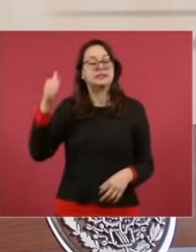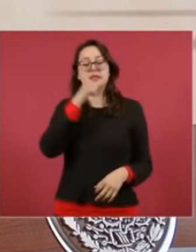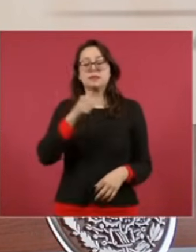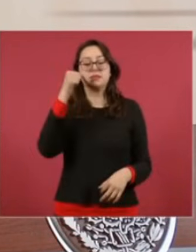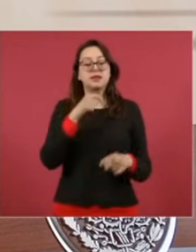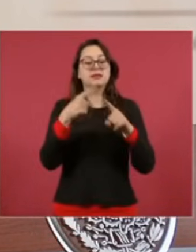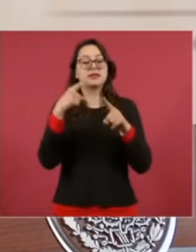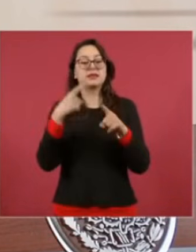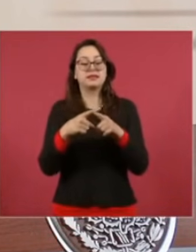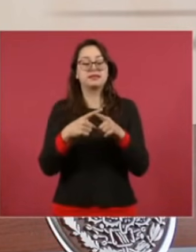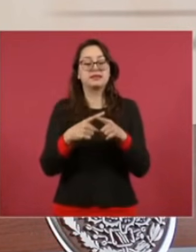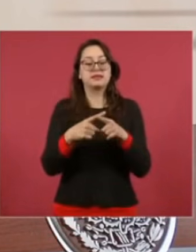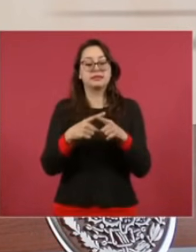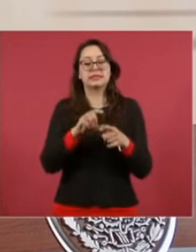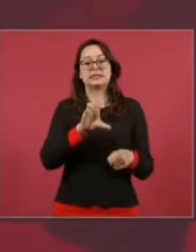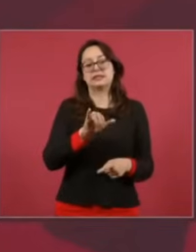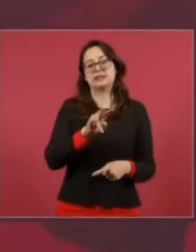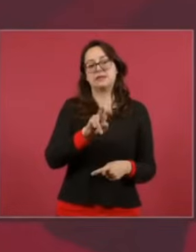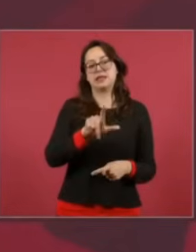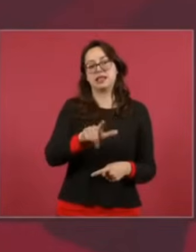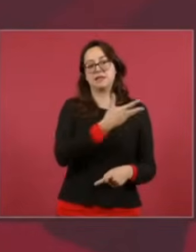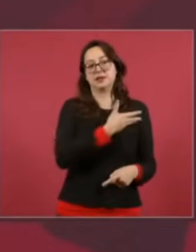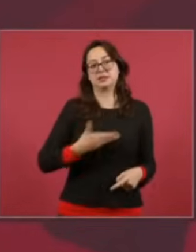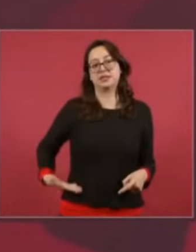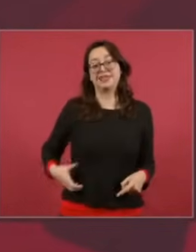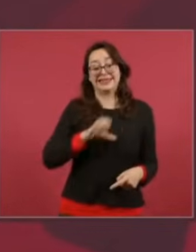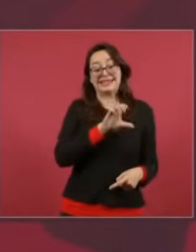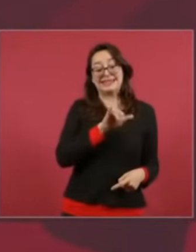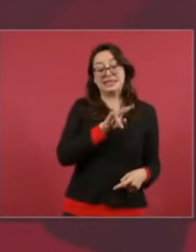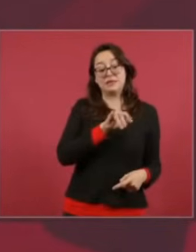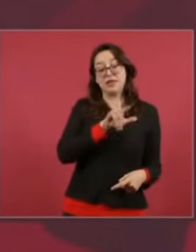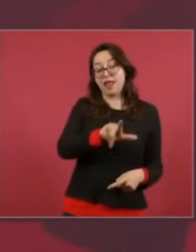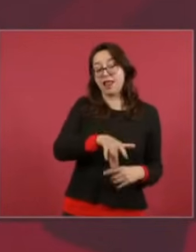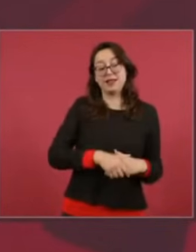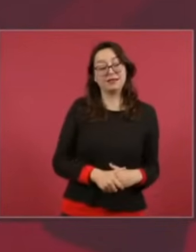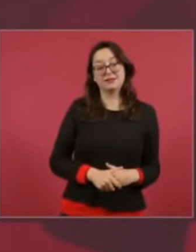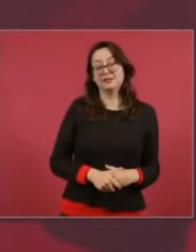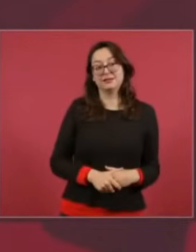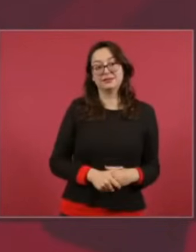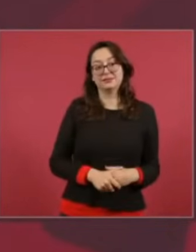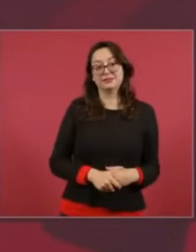la autoridad civil. En el caso de Ayotzinapa, por ejemplo, sí,